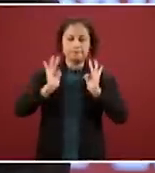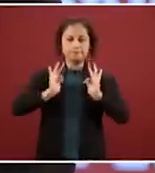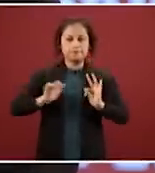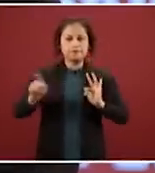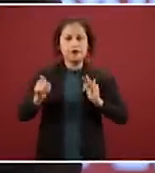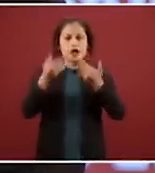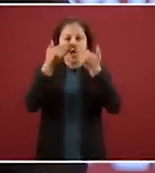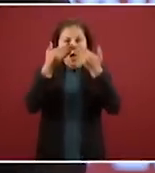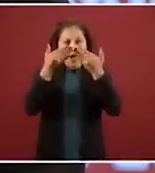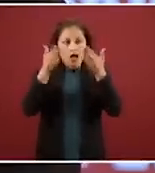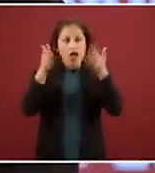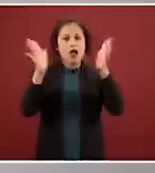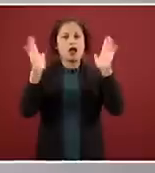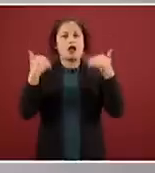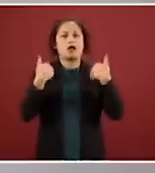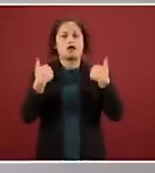que no es lo mismo